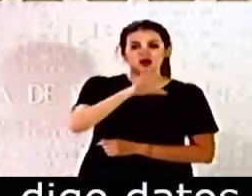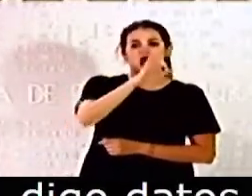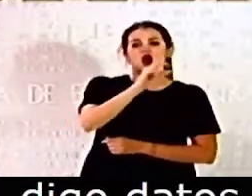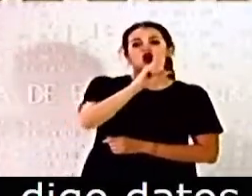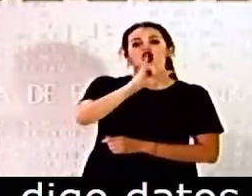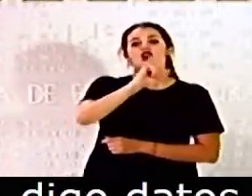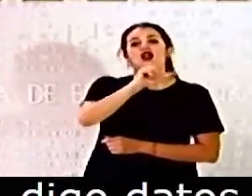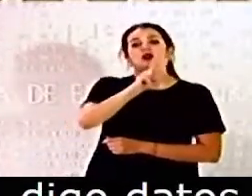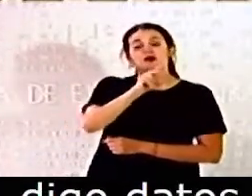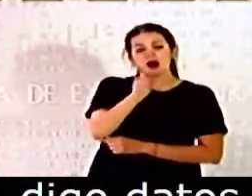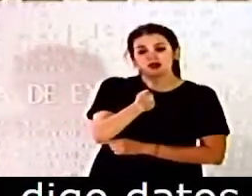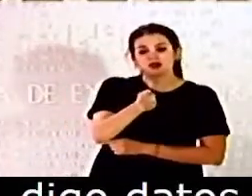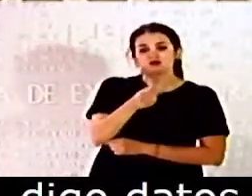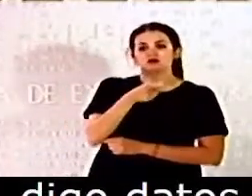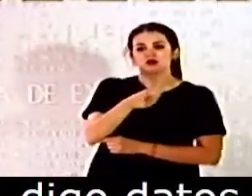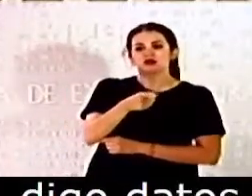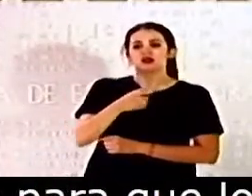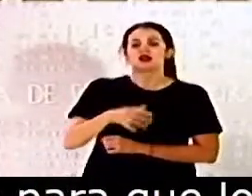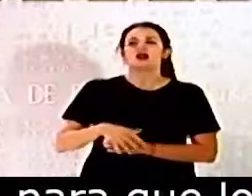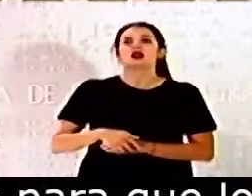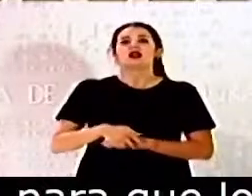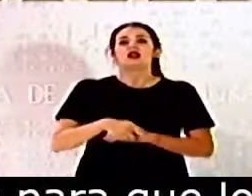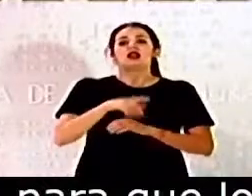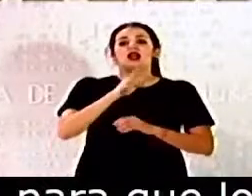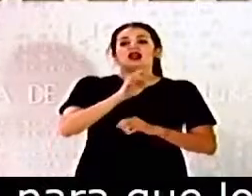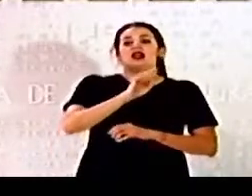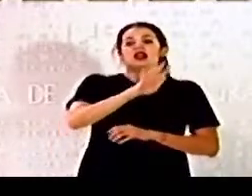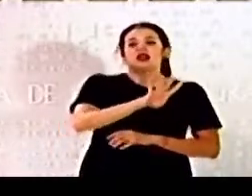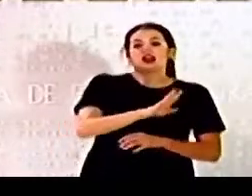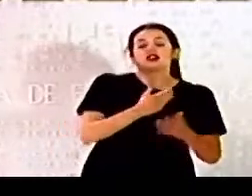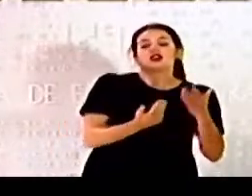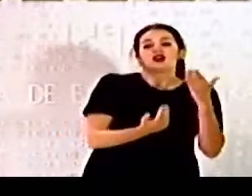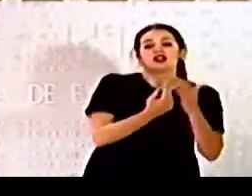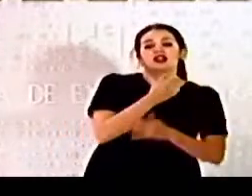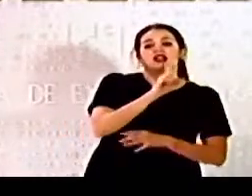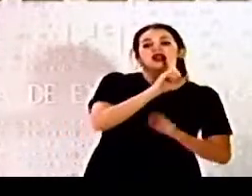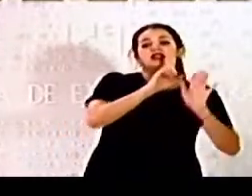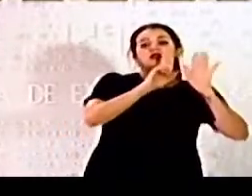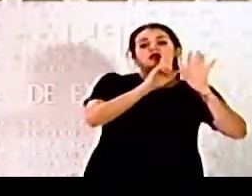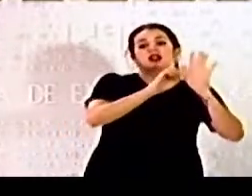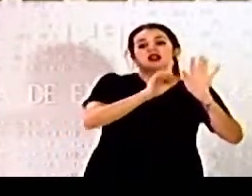Frontera tiene una incidencia a los 14 días de 681,